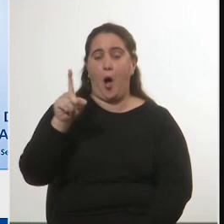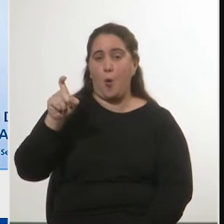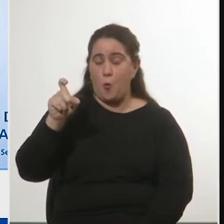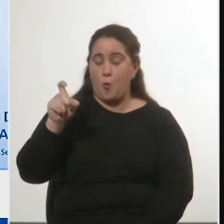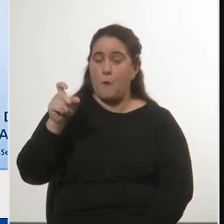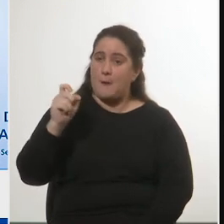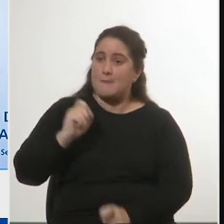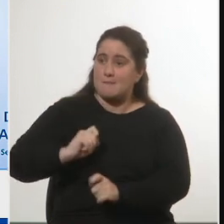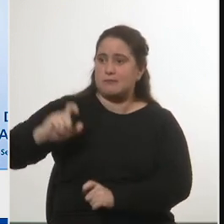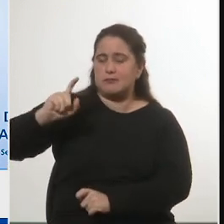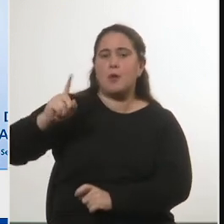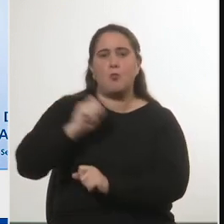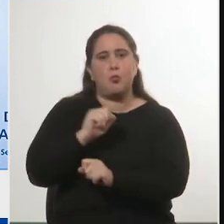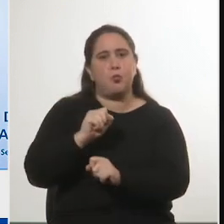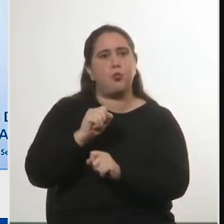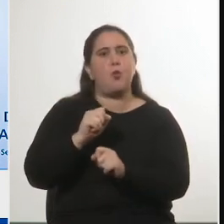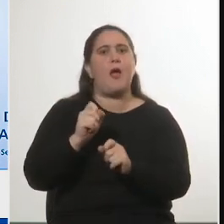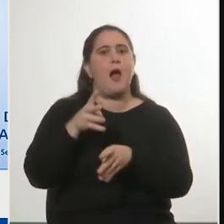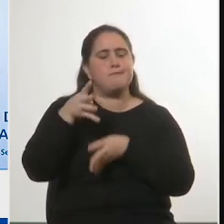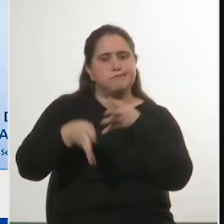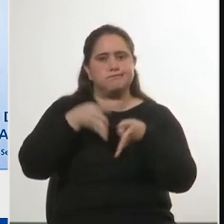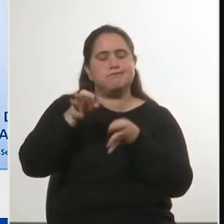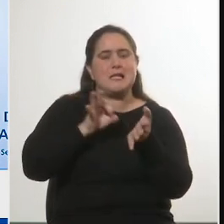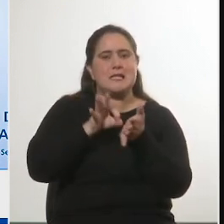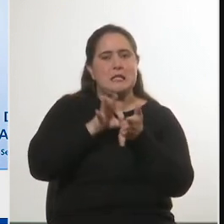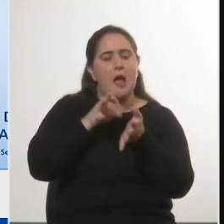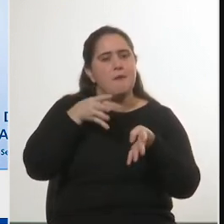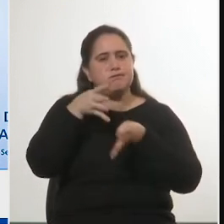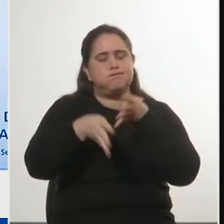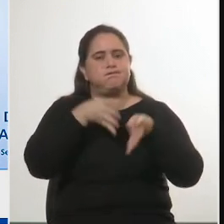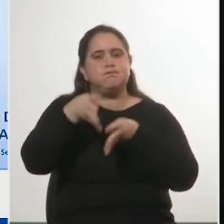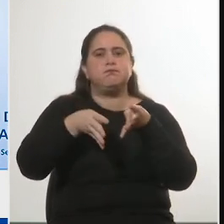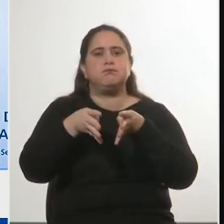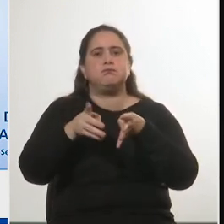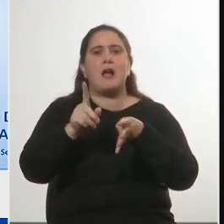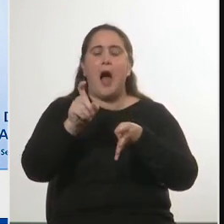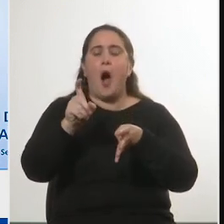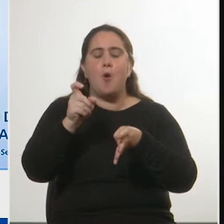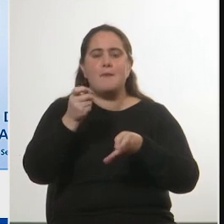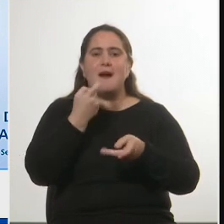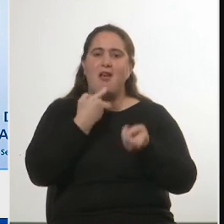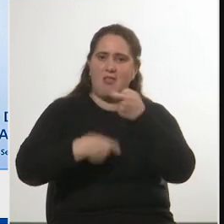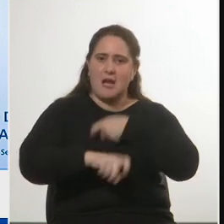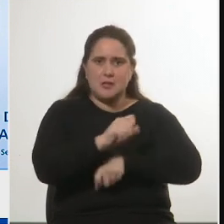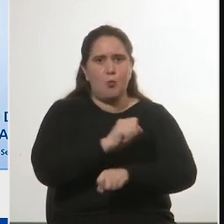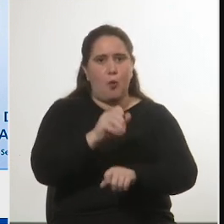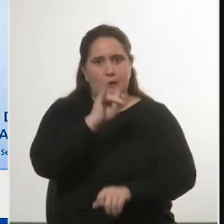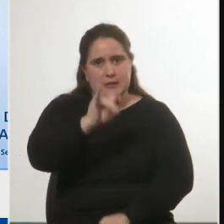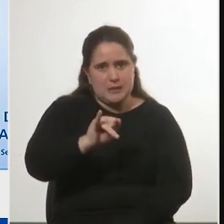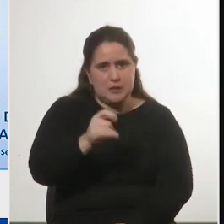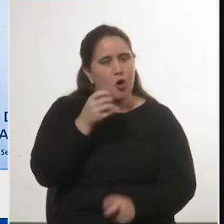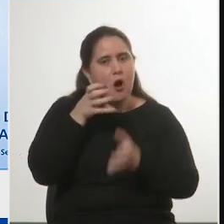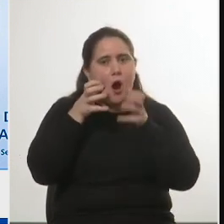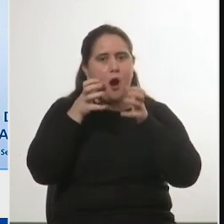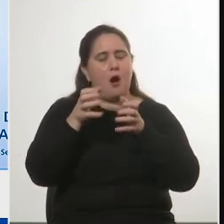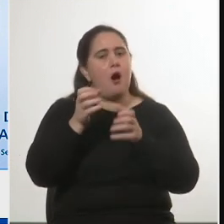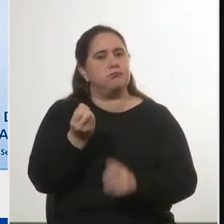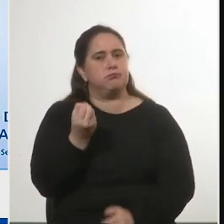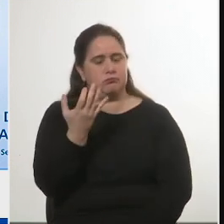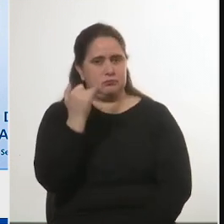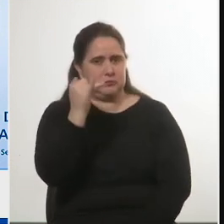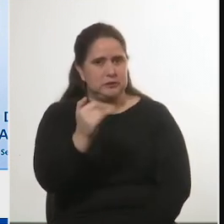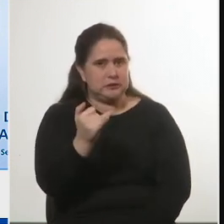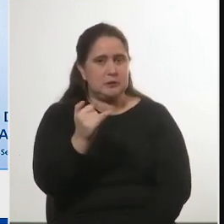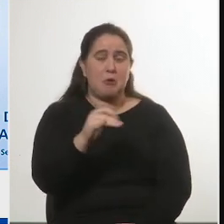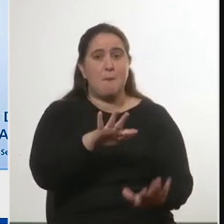suministrada por OCE puede sobrecargar los sistemas de producción del agua para diálisis. Es un evento de una gravedad